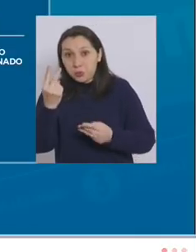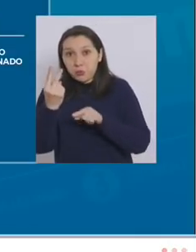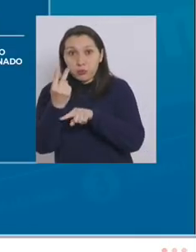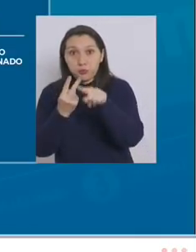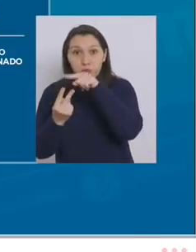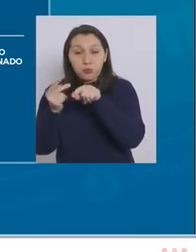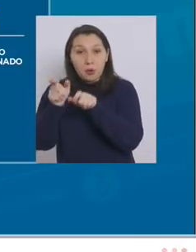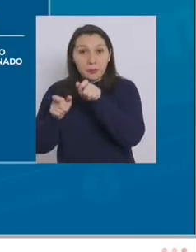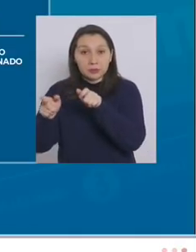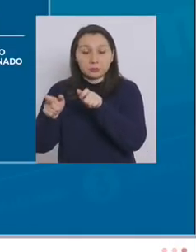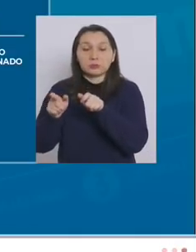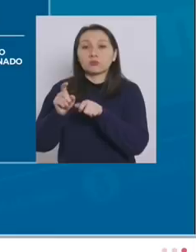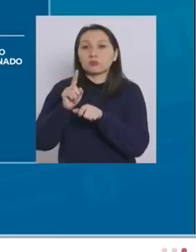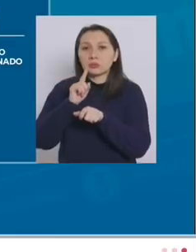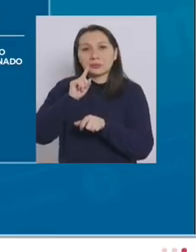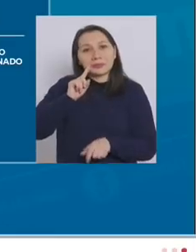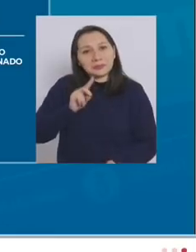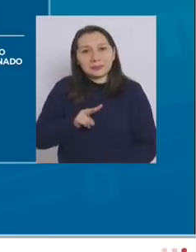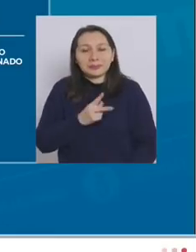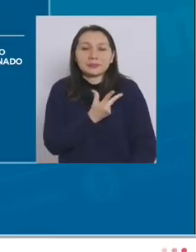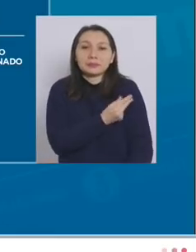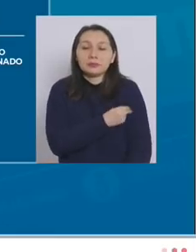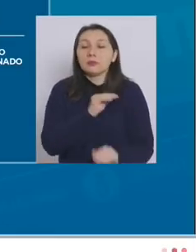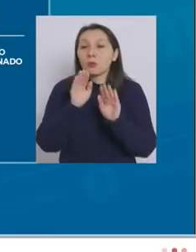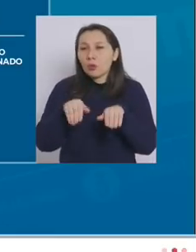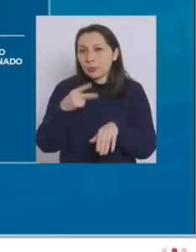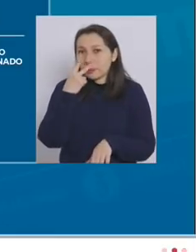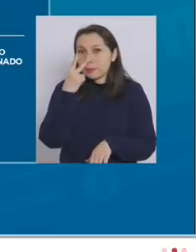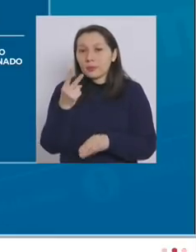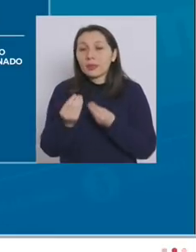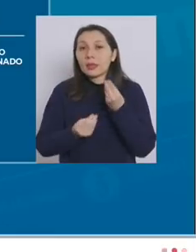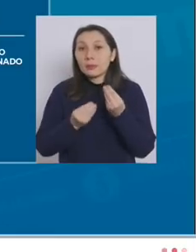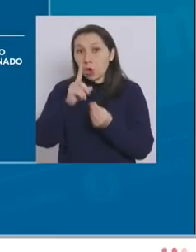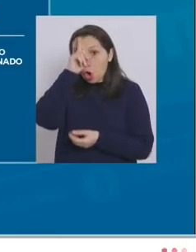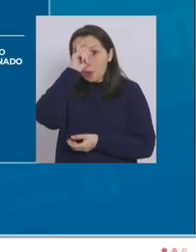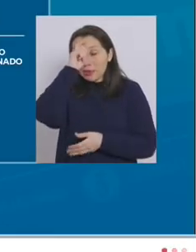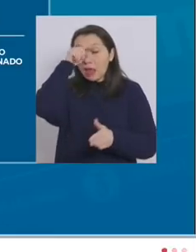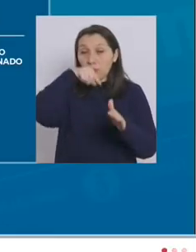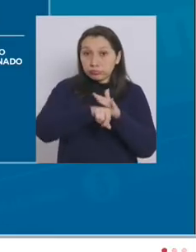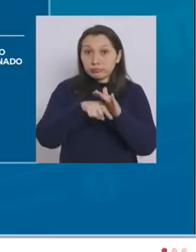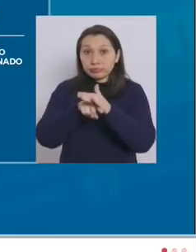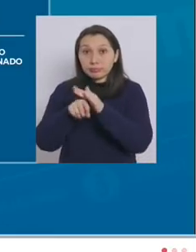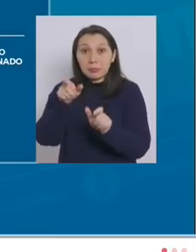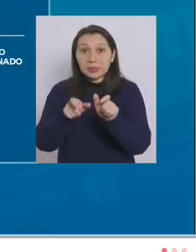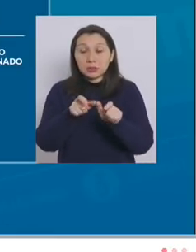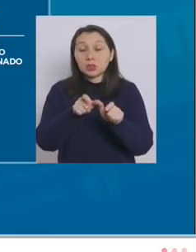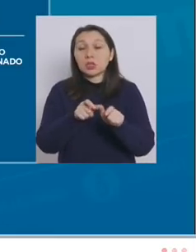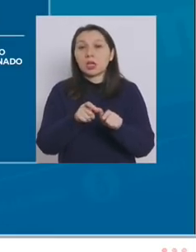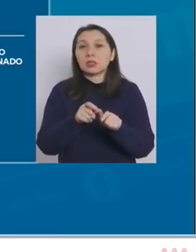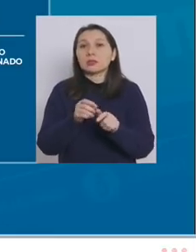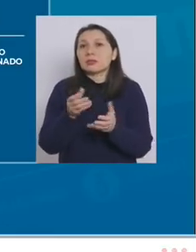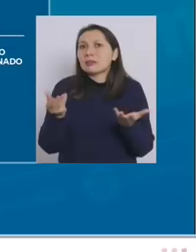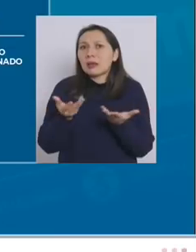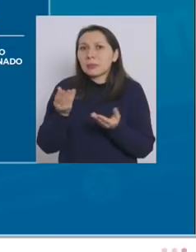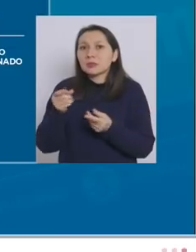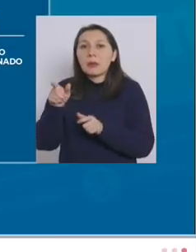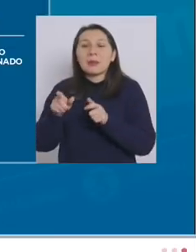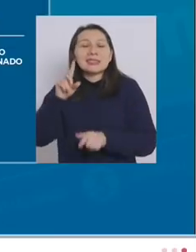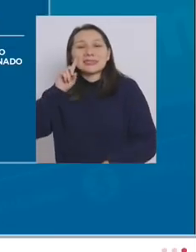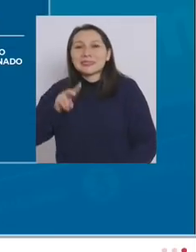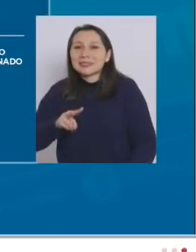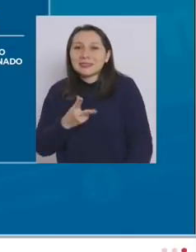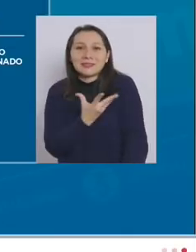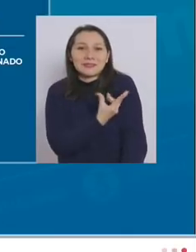la gente está no vacunada. Lo mismo cuando vemos qué pasa con los hospitalizados, la mayoría de la gente que se hospitaliza es gente no